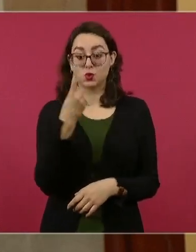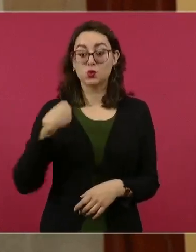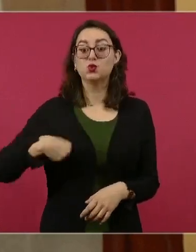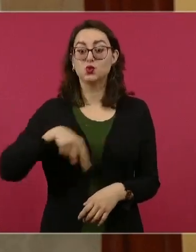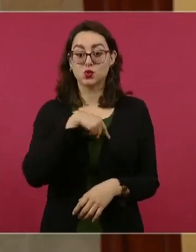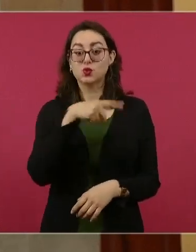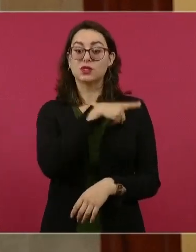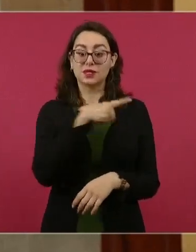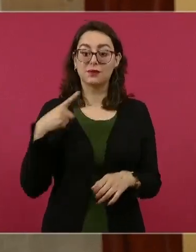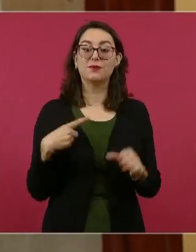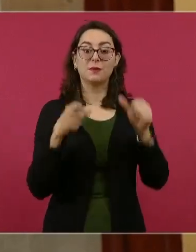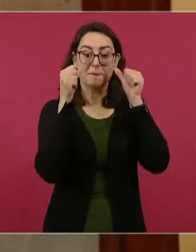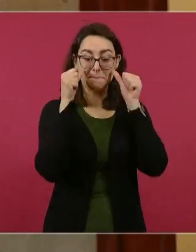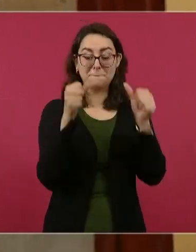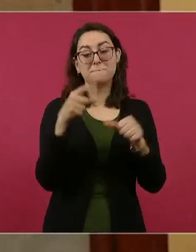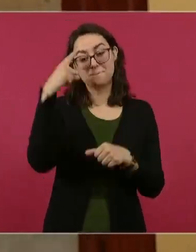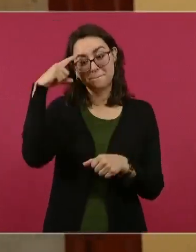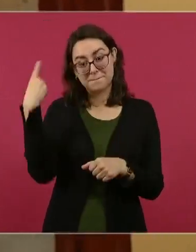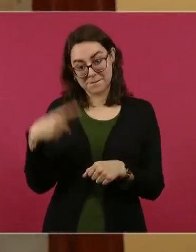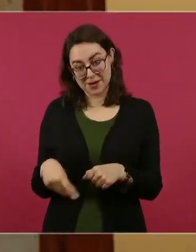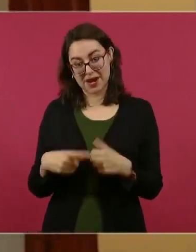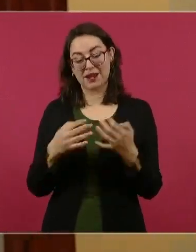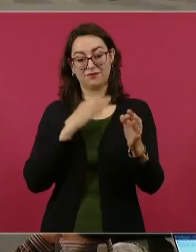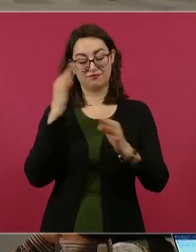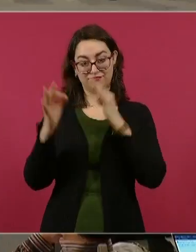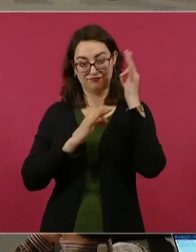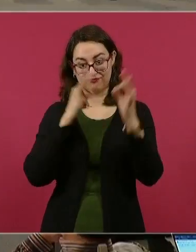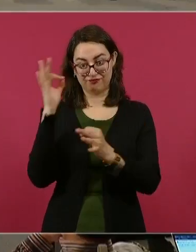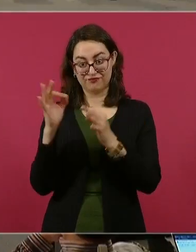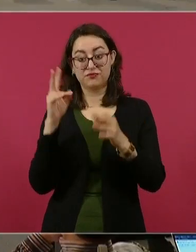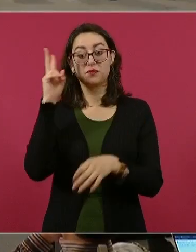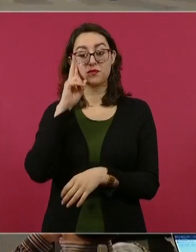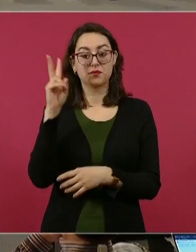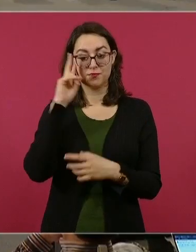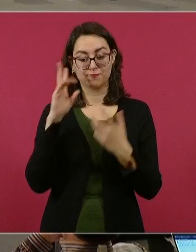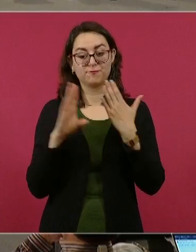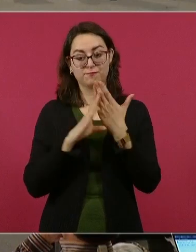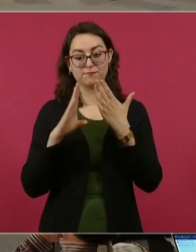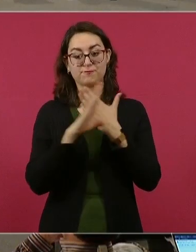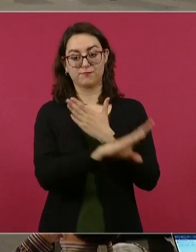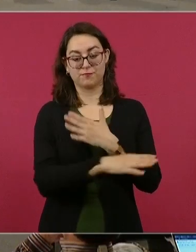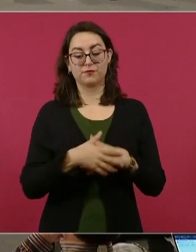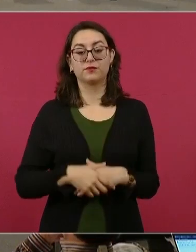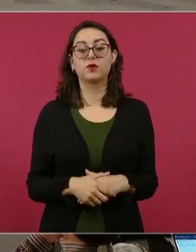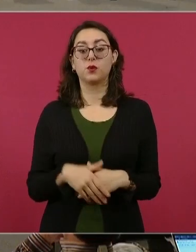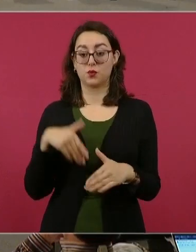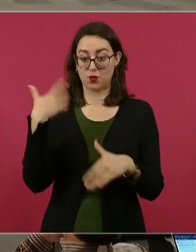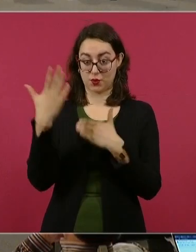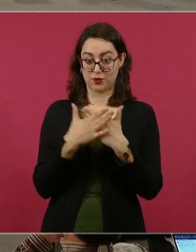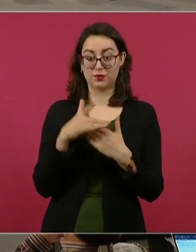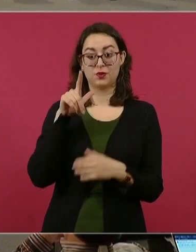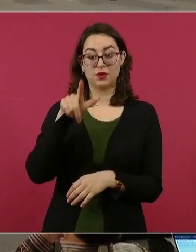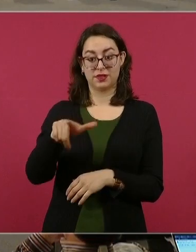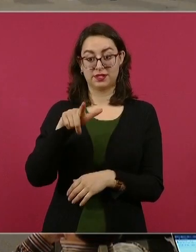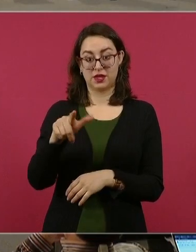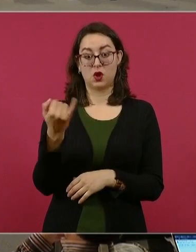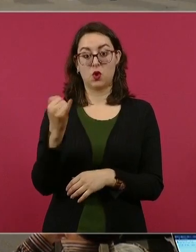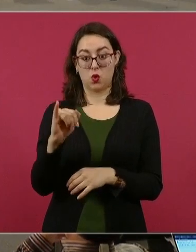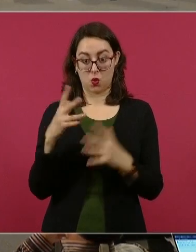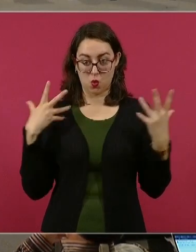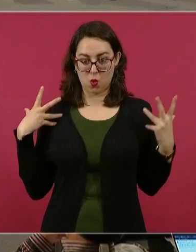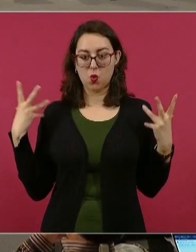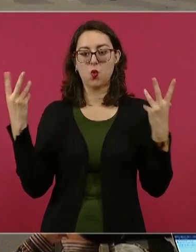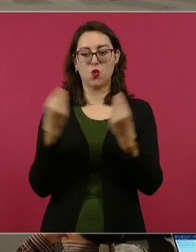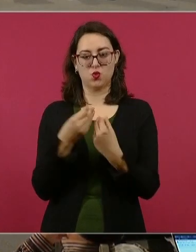ellos para seguir en la campaña de prevención de adicciones. Si te drogas, te dañas. El 17 de junio, todos juntos